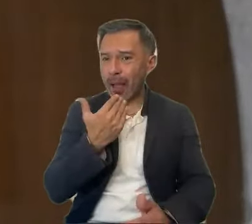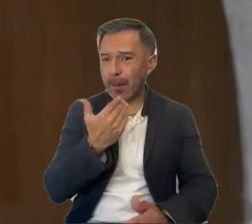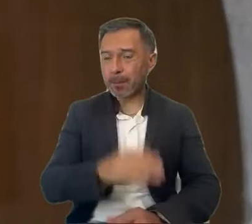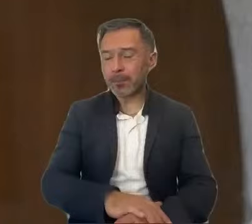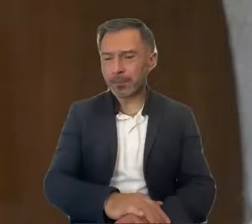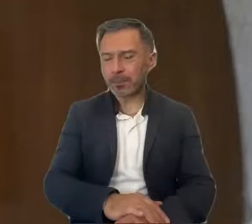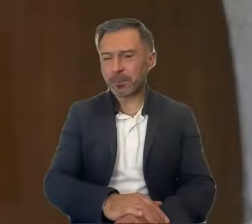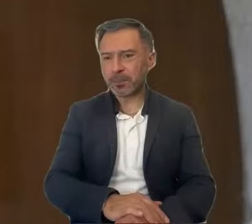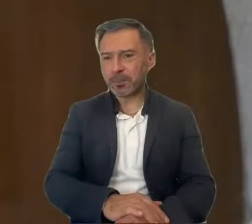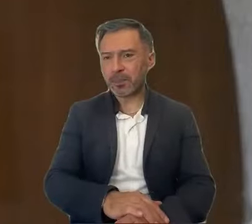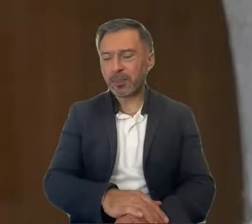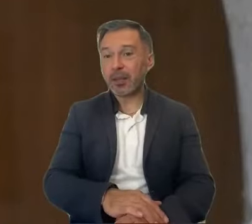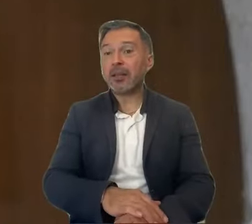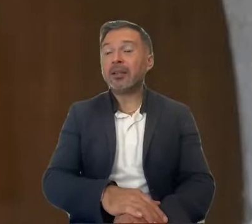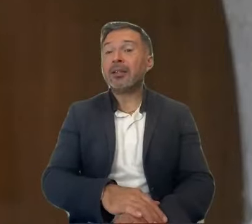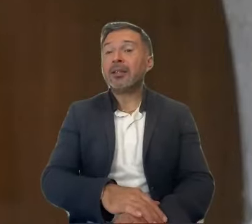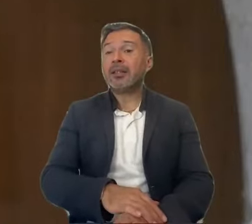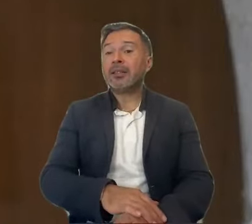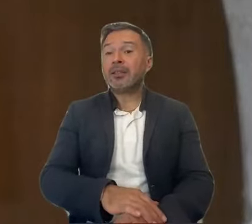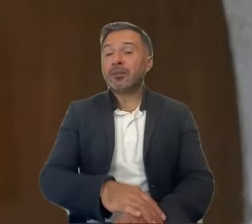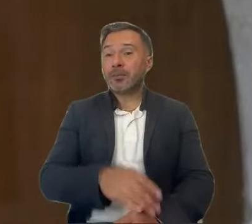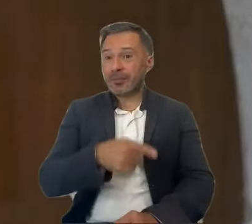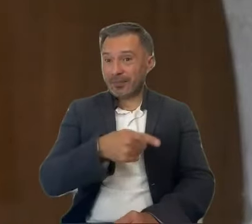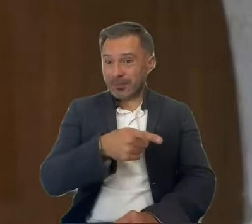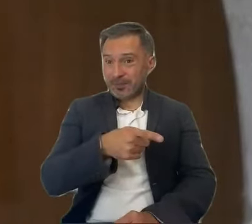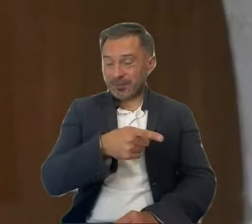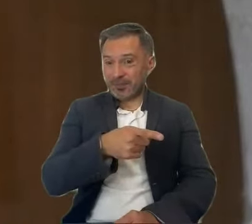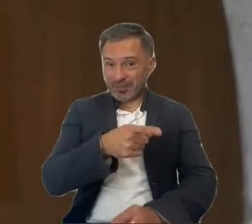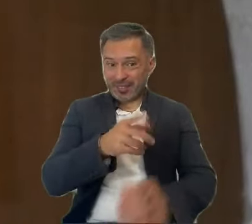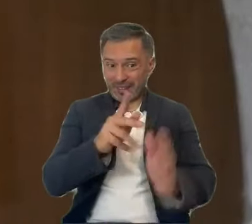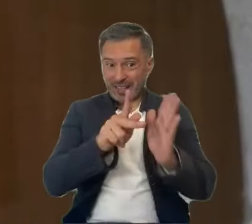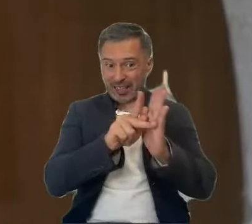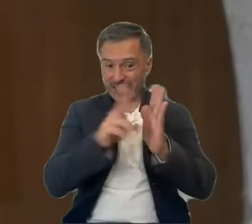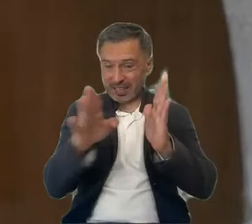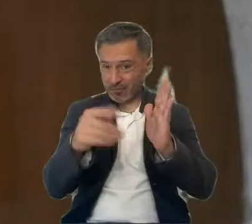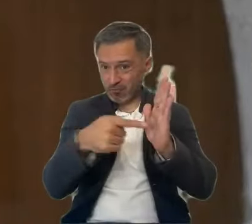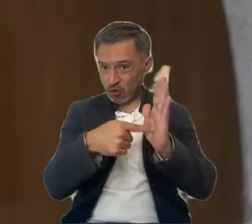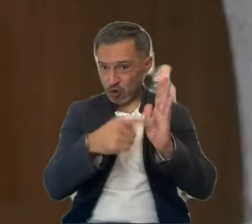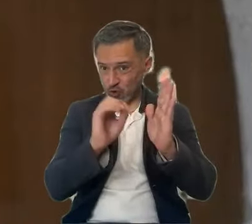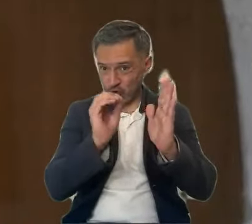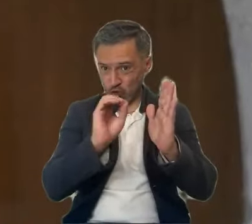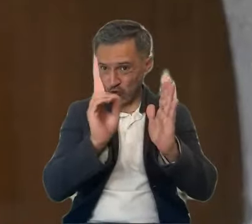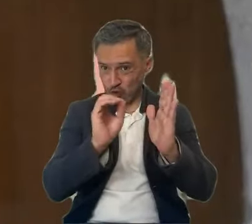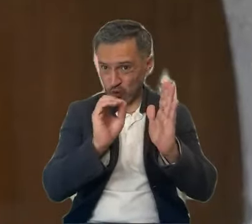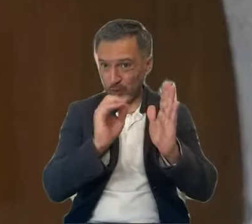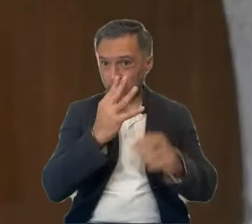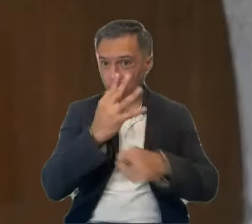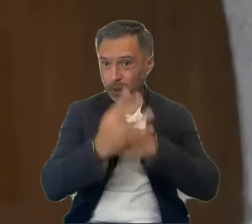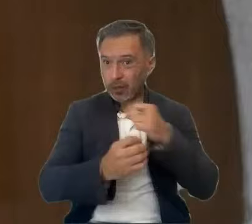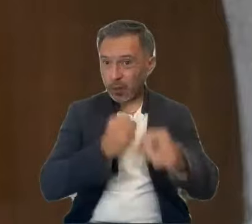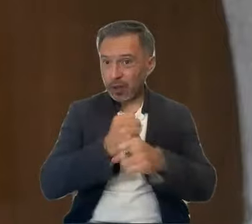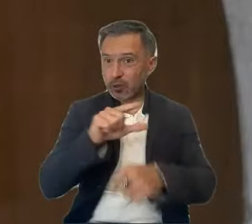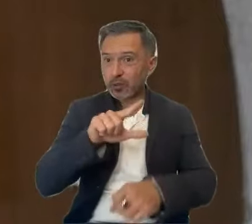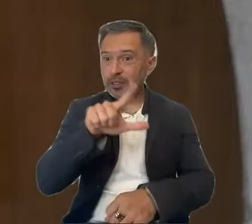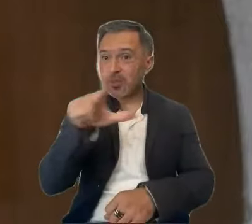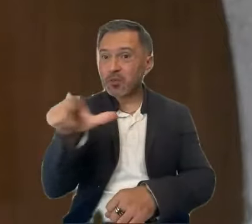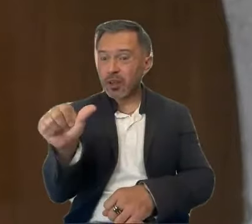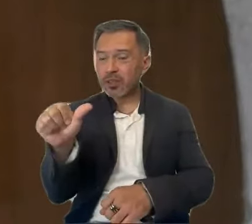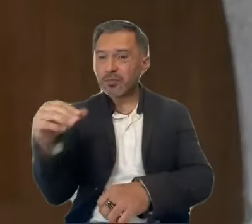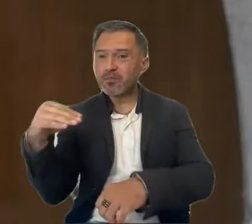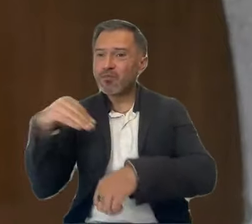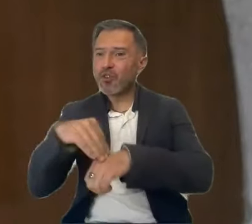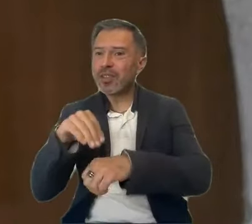después de que no se publicó en la Gaceta, se crea la Ley Federal de Responsabilidad